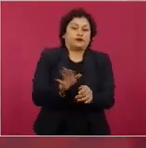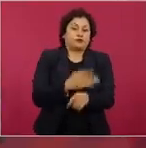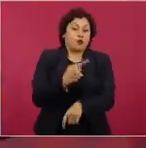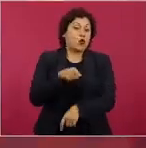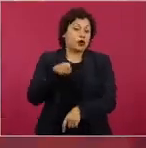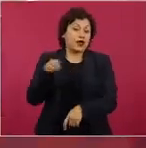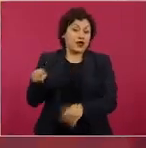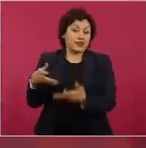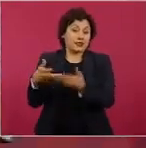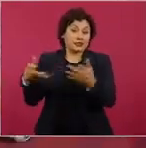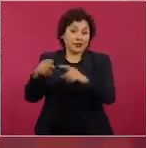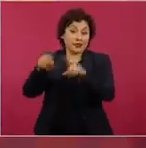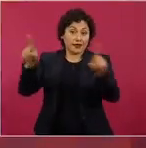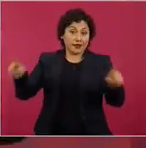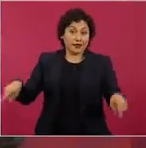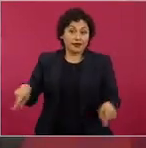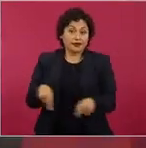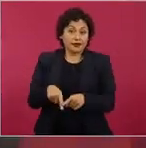que